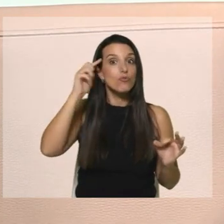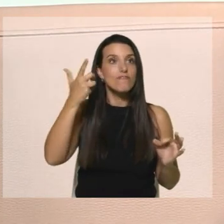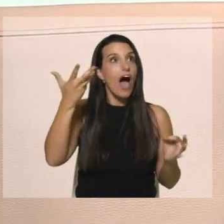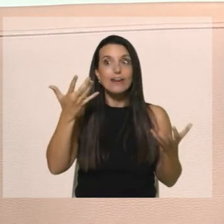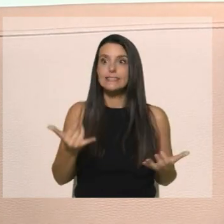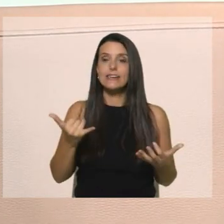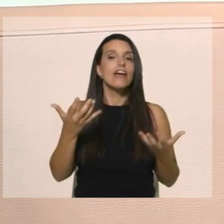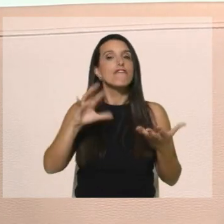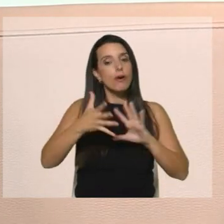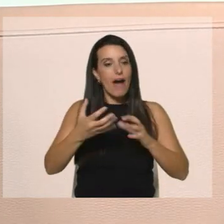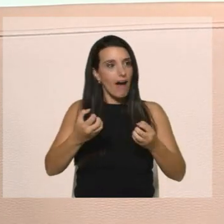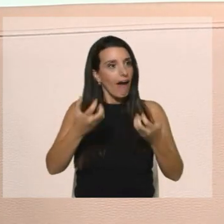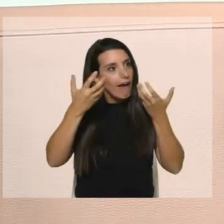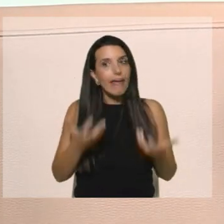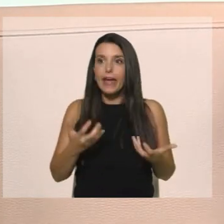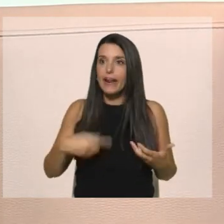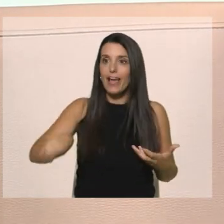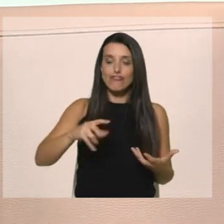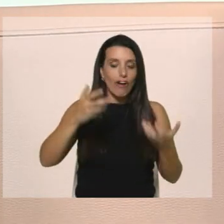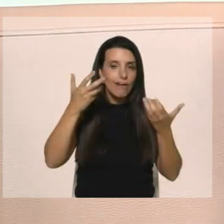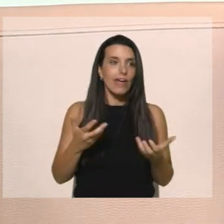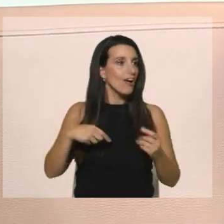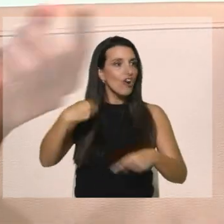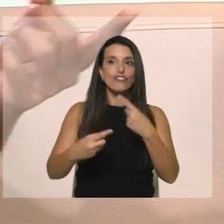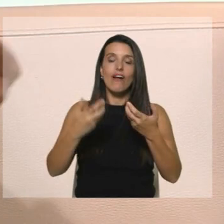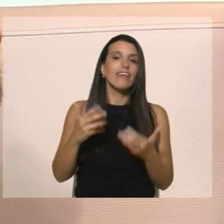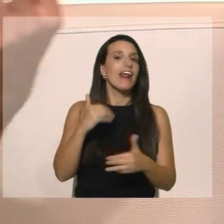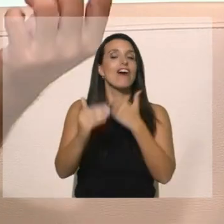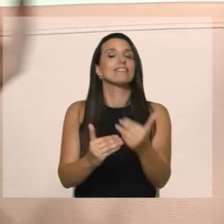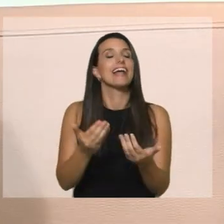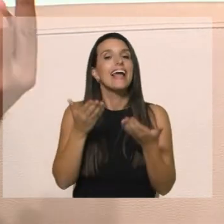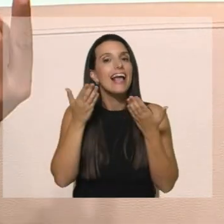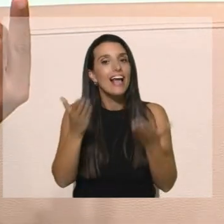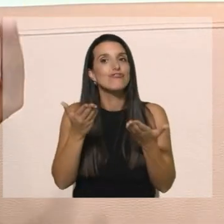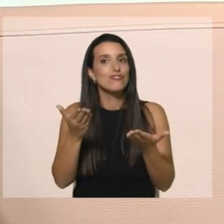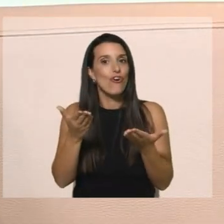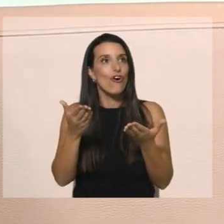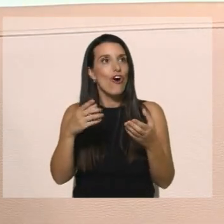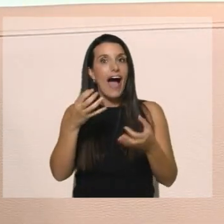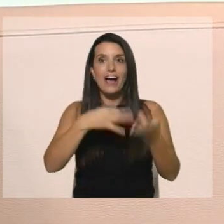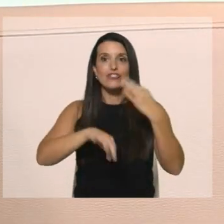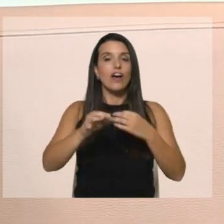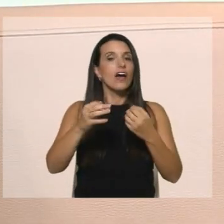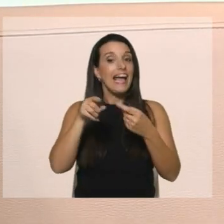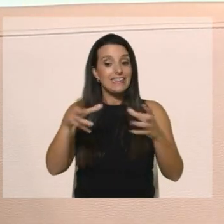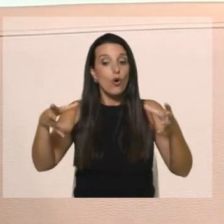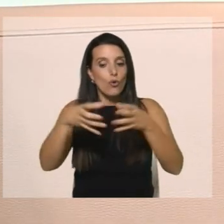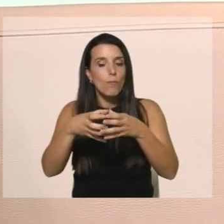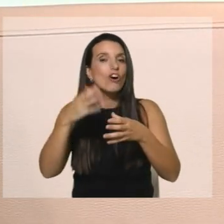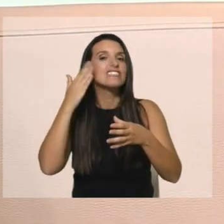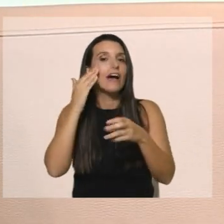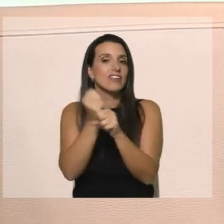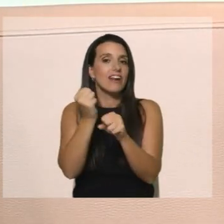voluntad de ellos, es la tenacidad de querer seguir, y eso fue lo que los llevó acá. O sea, la diferencia de este grupo es que supo trabajar en